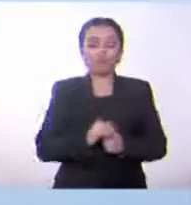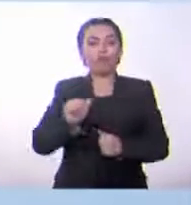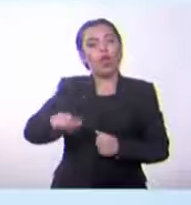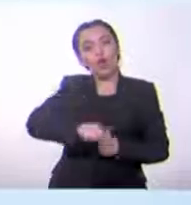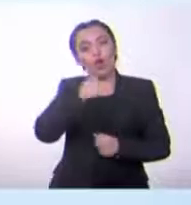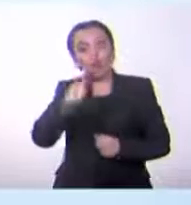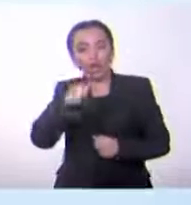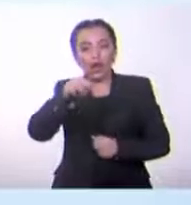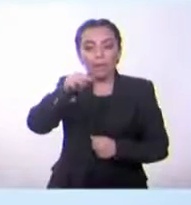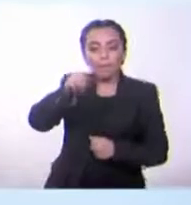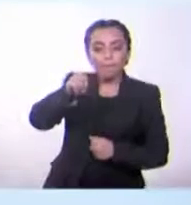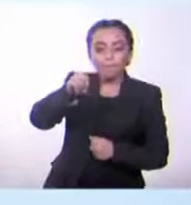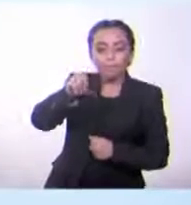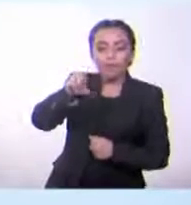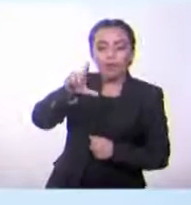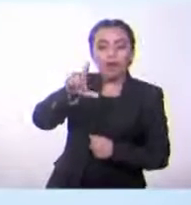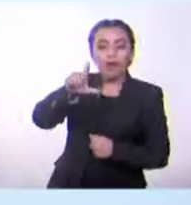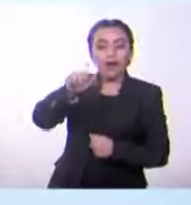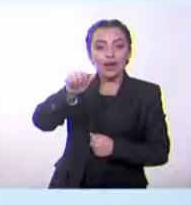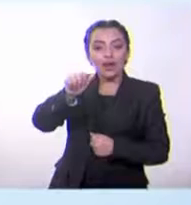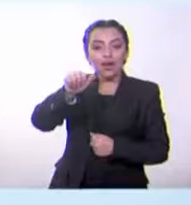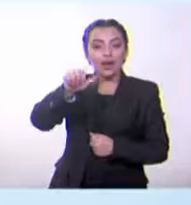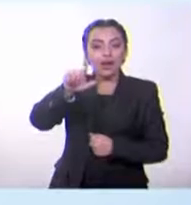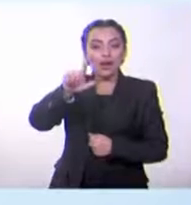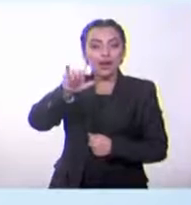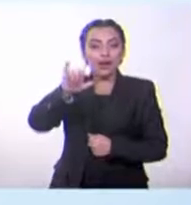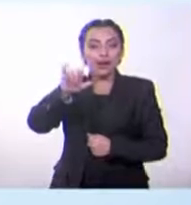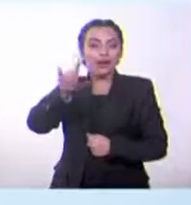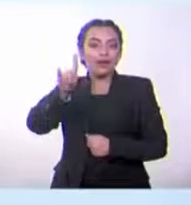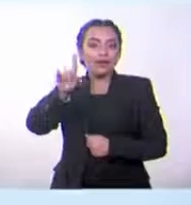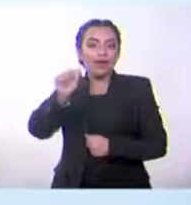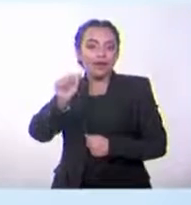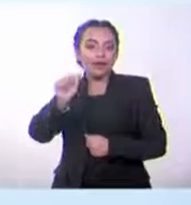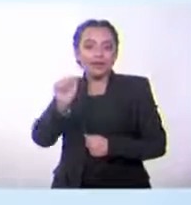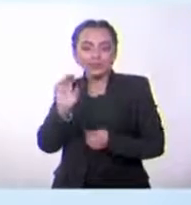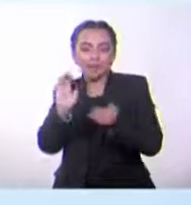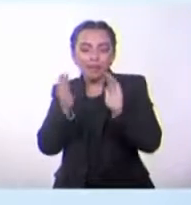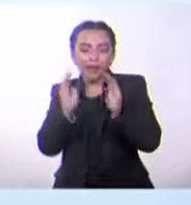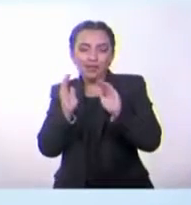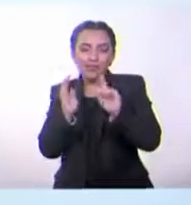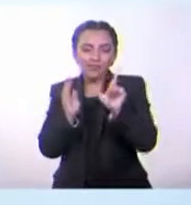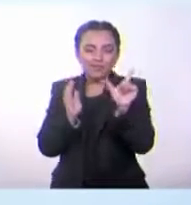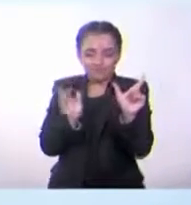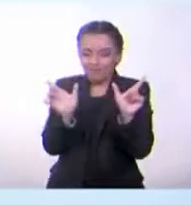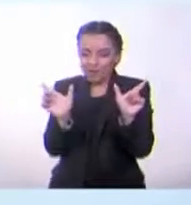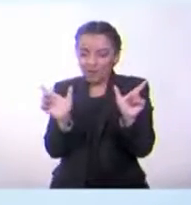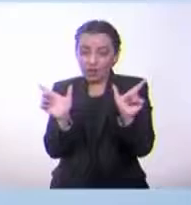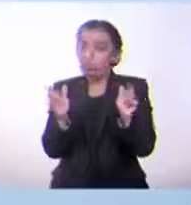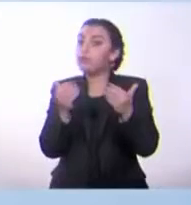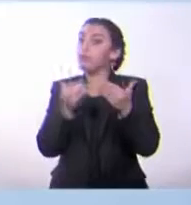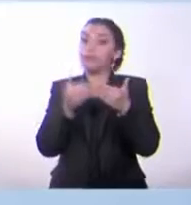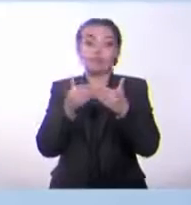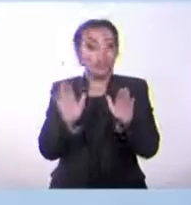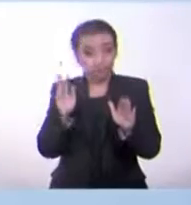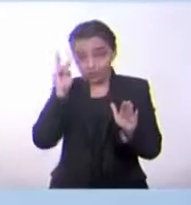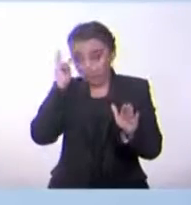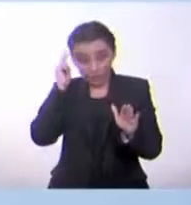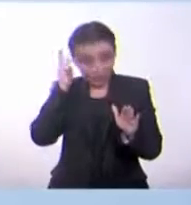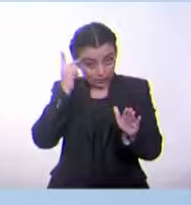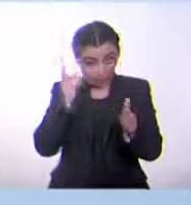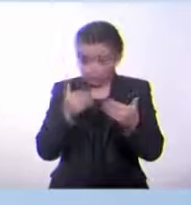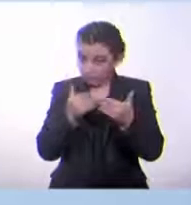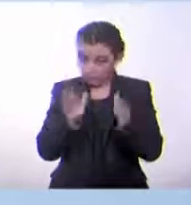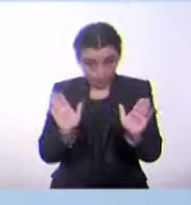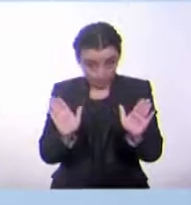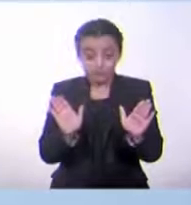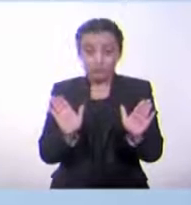molalidad. Su nombre es muy parecido a la molaridad, pero sus unidades son diferentes. La molalidad